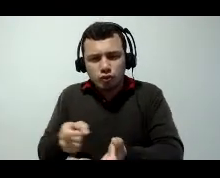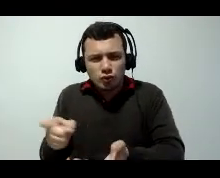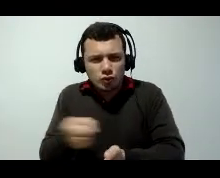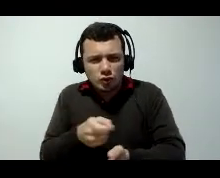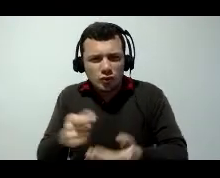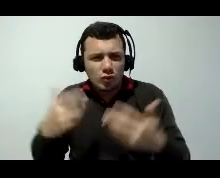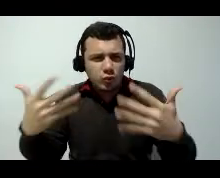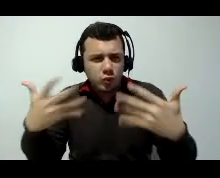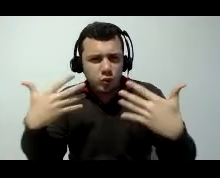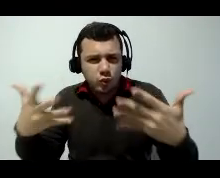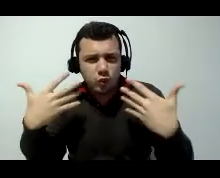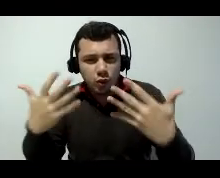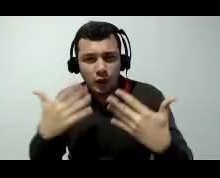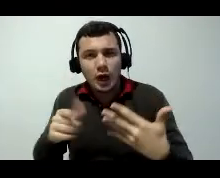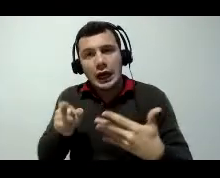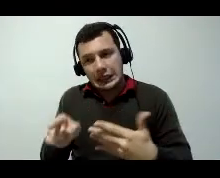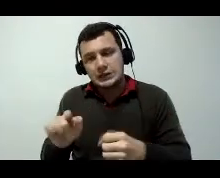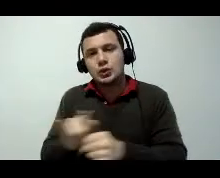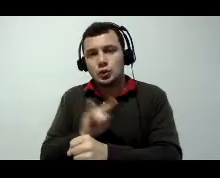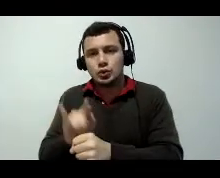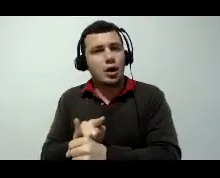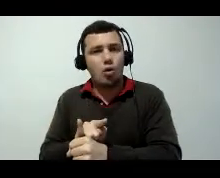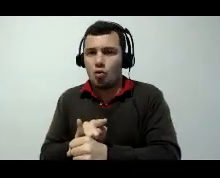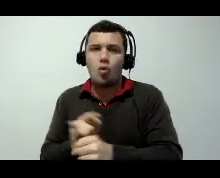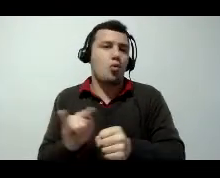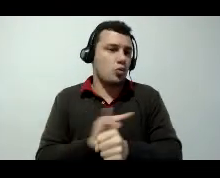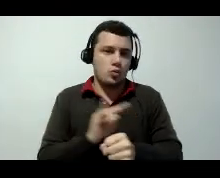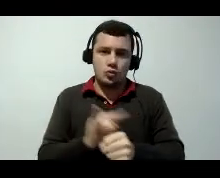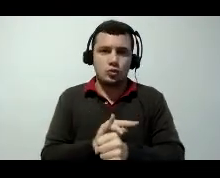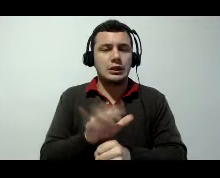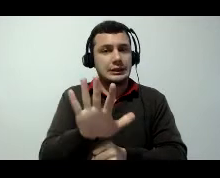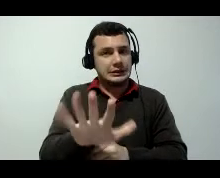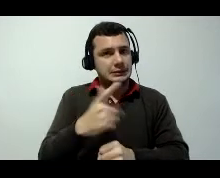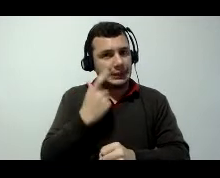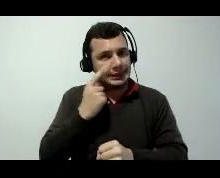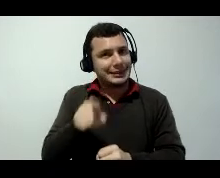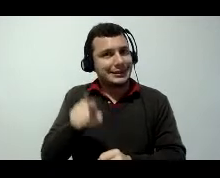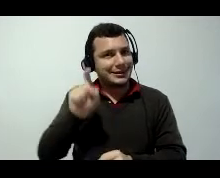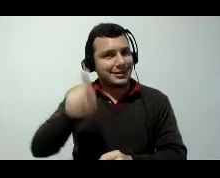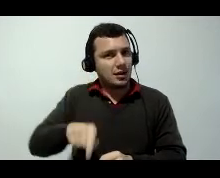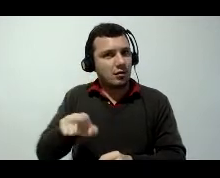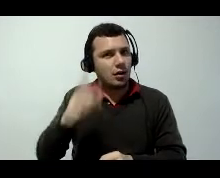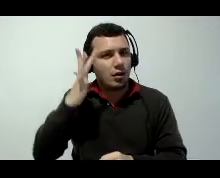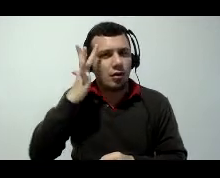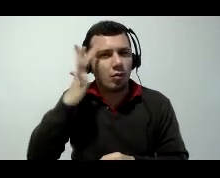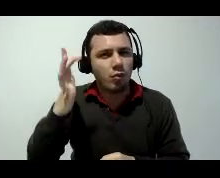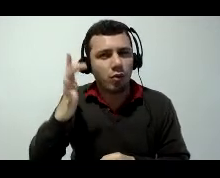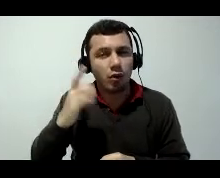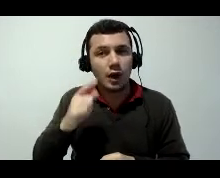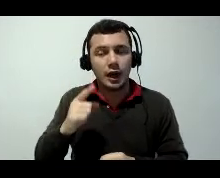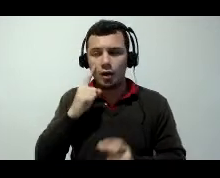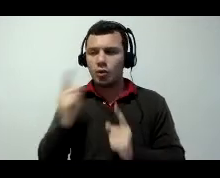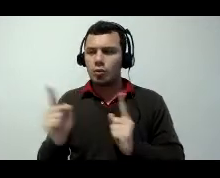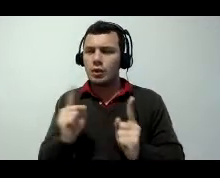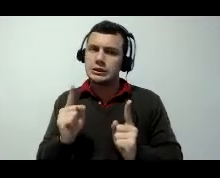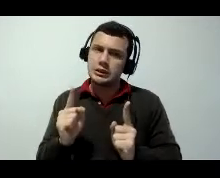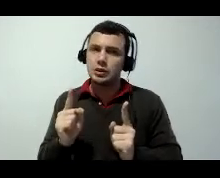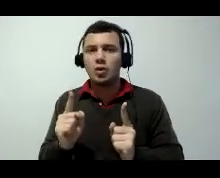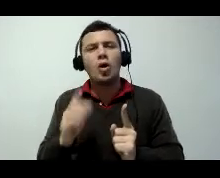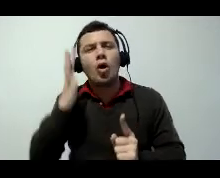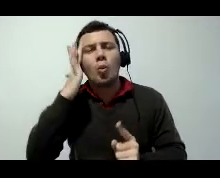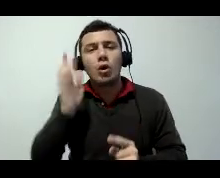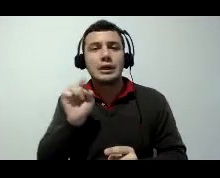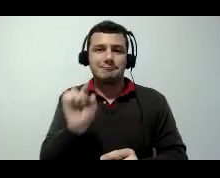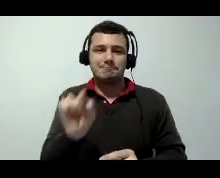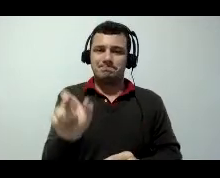única diferencia y por qué yo debo saber si se generan aerosoles o no? Es en cuanto al tipo de protección respiratoria. Si tengo